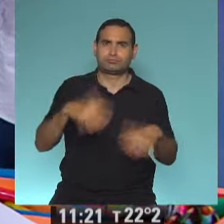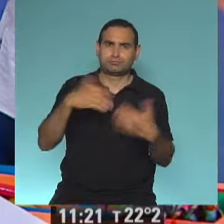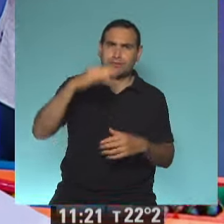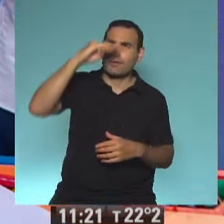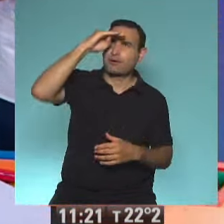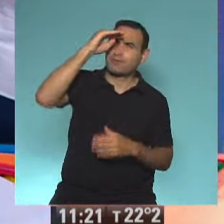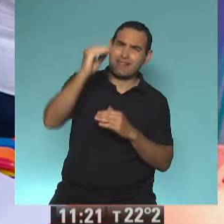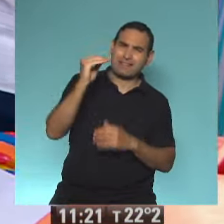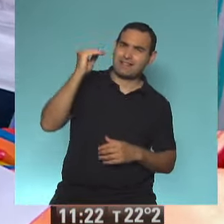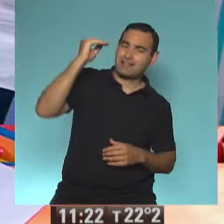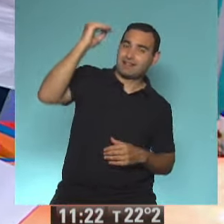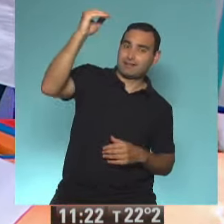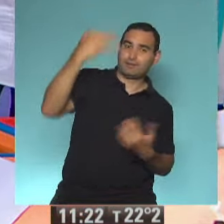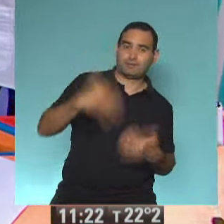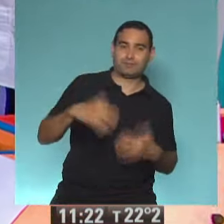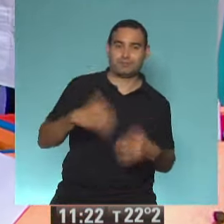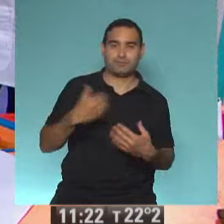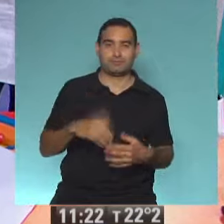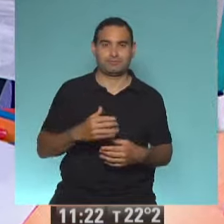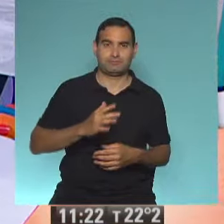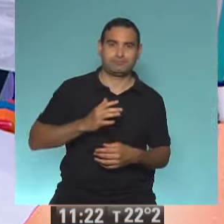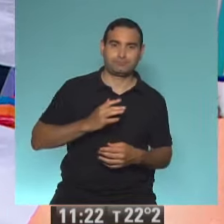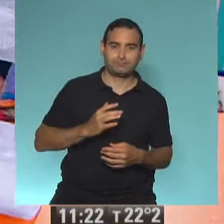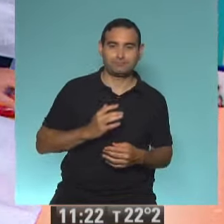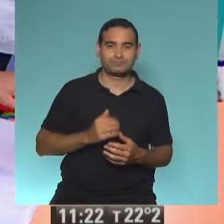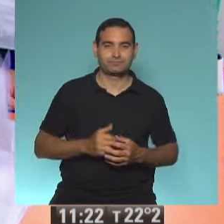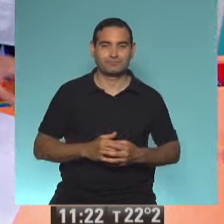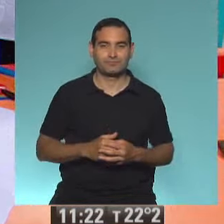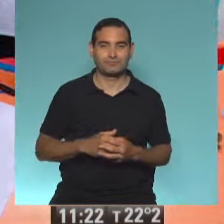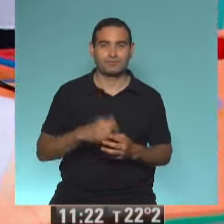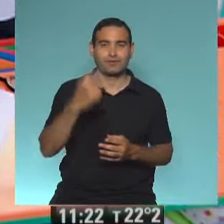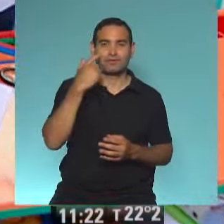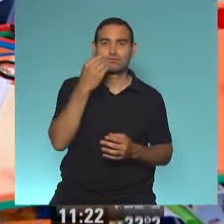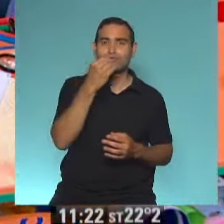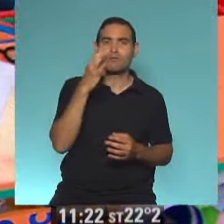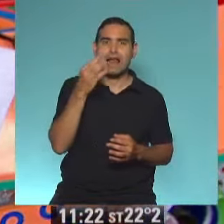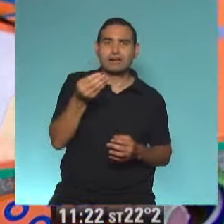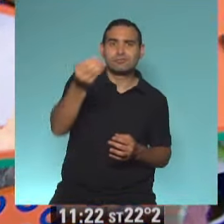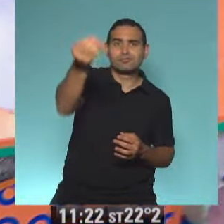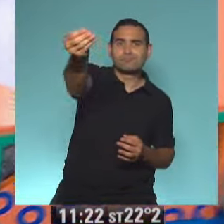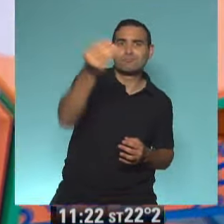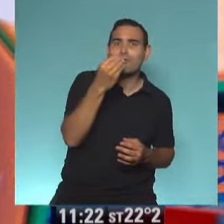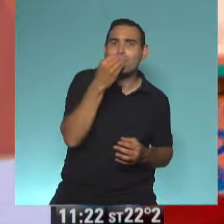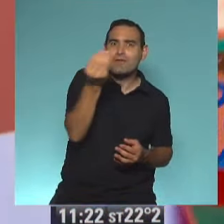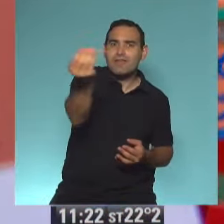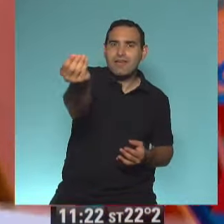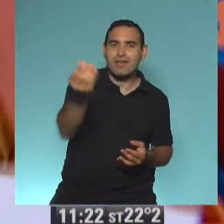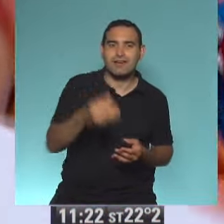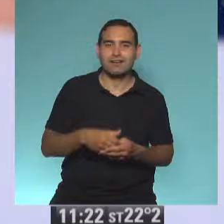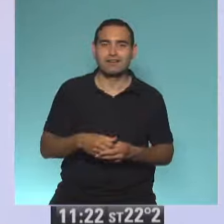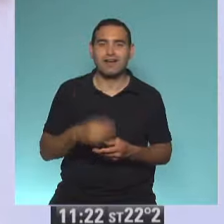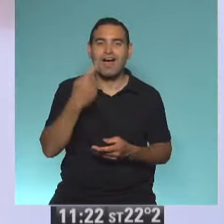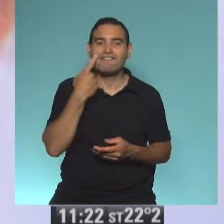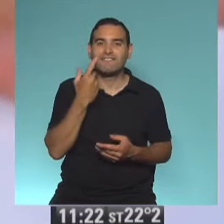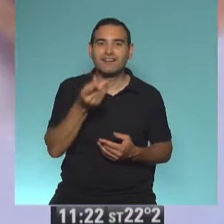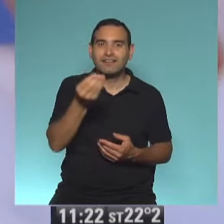¡Qué alta que es, la verdad! La verdad. ¿Qué cuello tal? ¿Le podemos dar algo de comer a la jirafa? A ver, se agarra una hojita... Se agarra. A